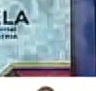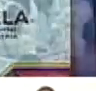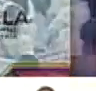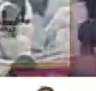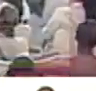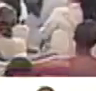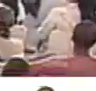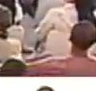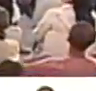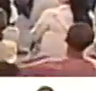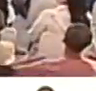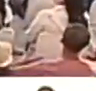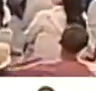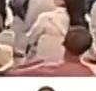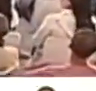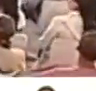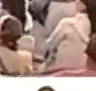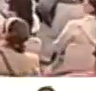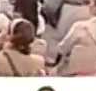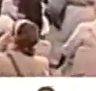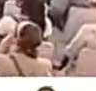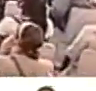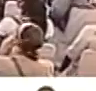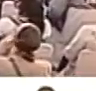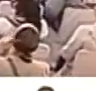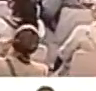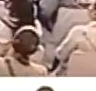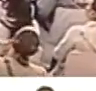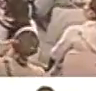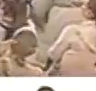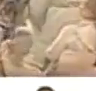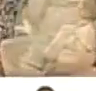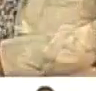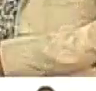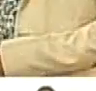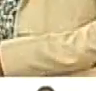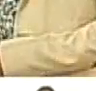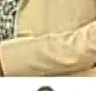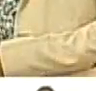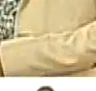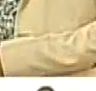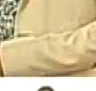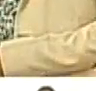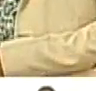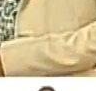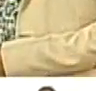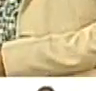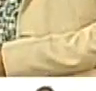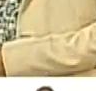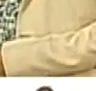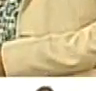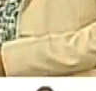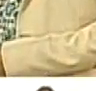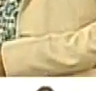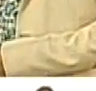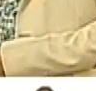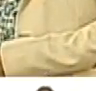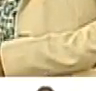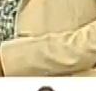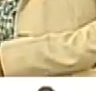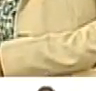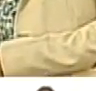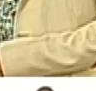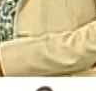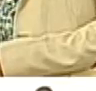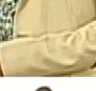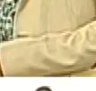mucho! Lucía Valentina, mira cuántos recuerdos tengo yo. Cuando estabas tú, chamita, chiquitica, chiquitica. Cuando yo tenía